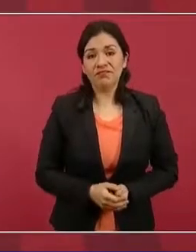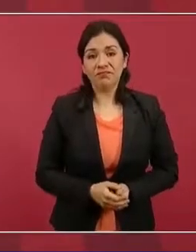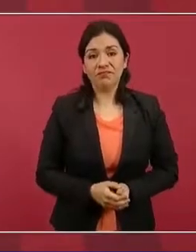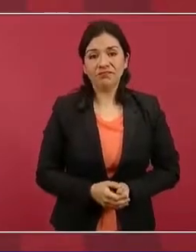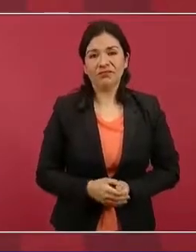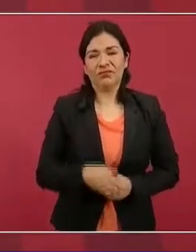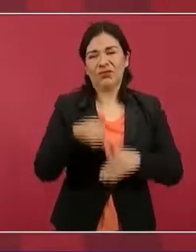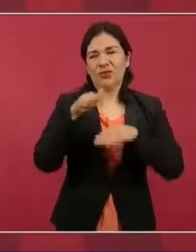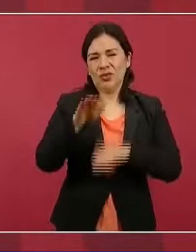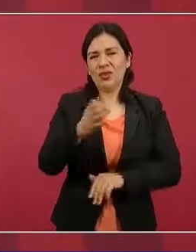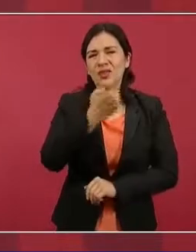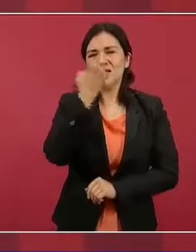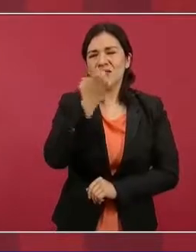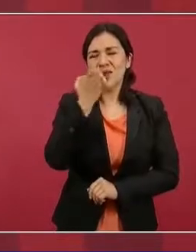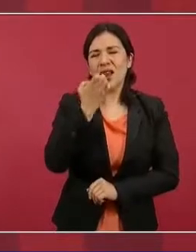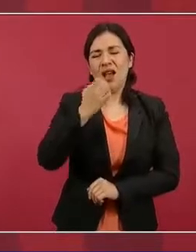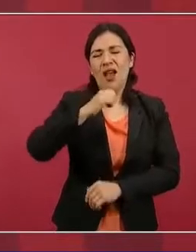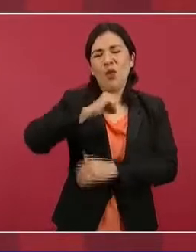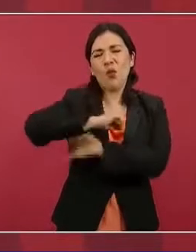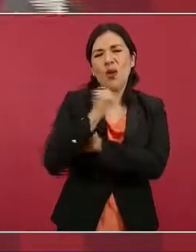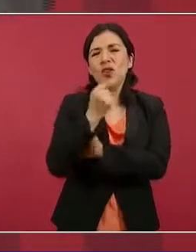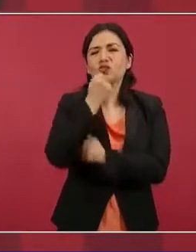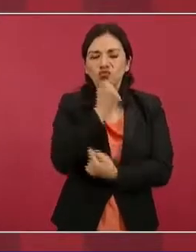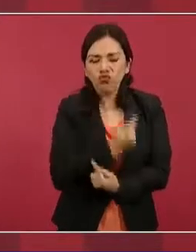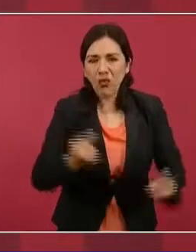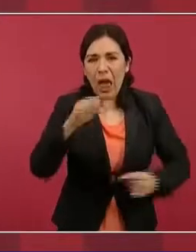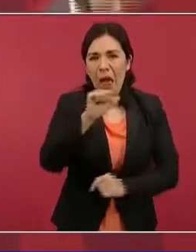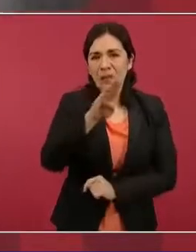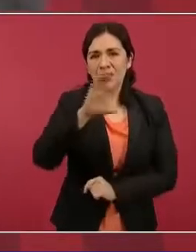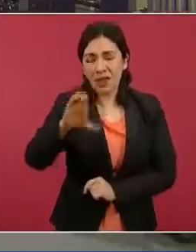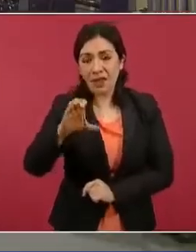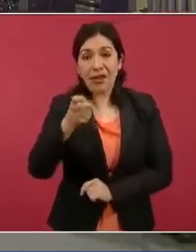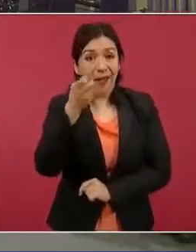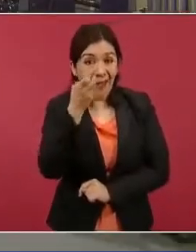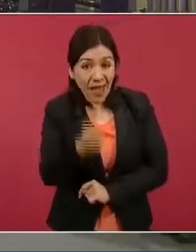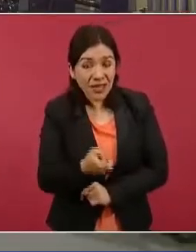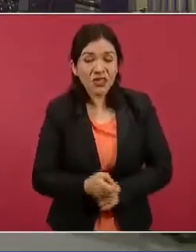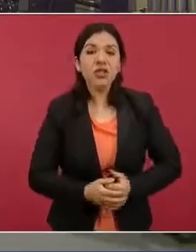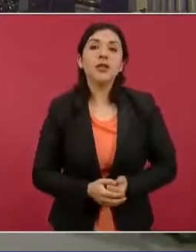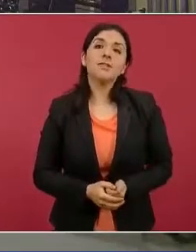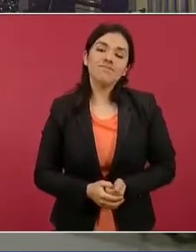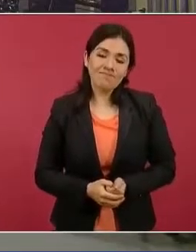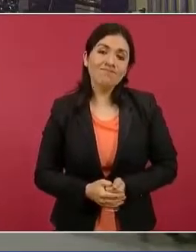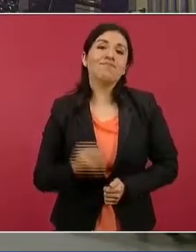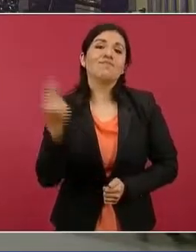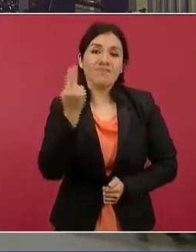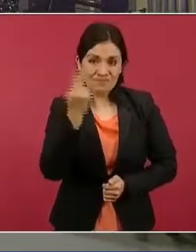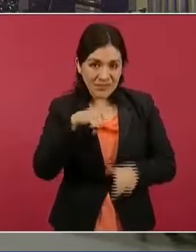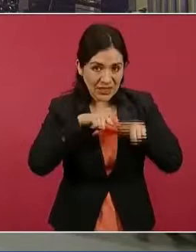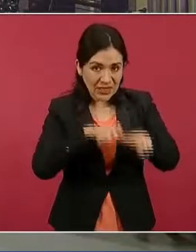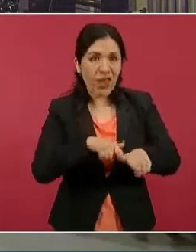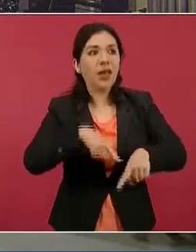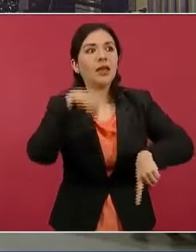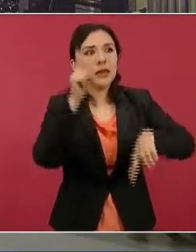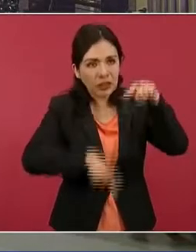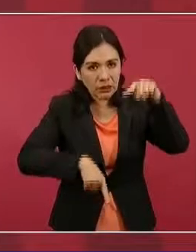acerca de la guardería ABC, pues es todo lo que hay que seguir combatiendo.